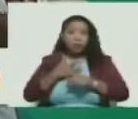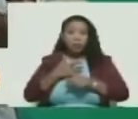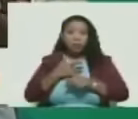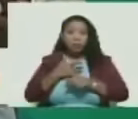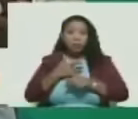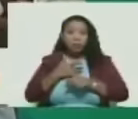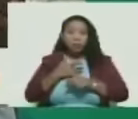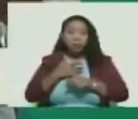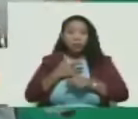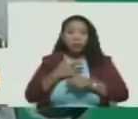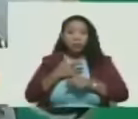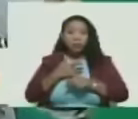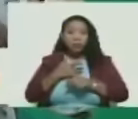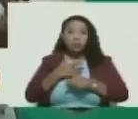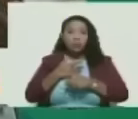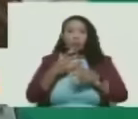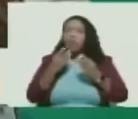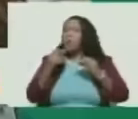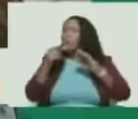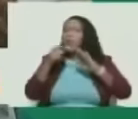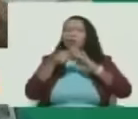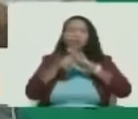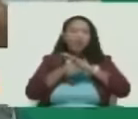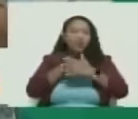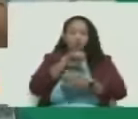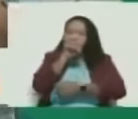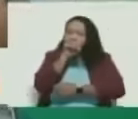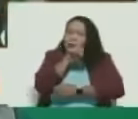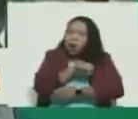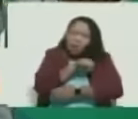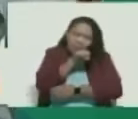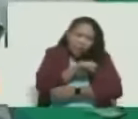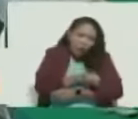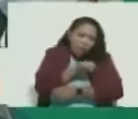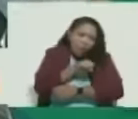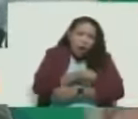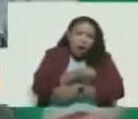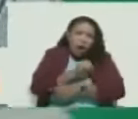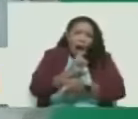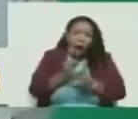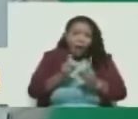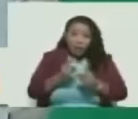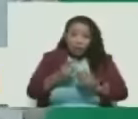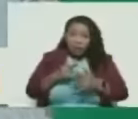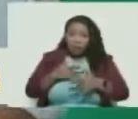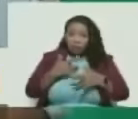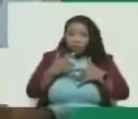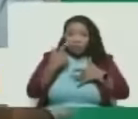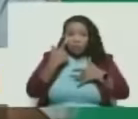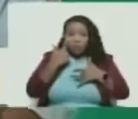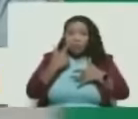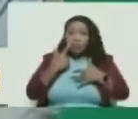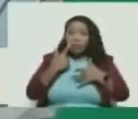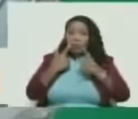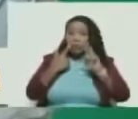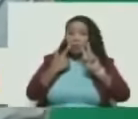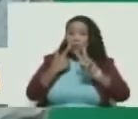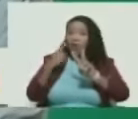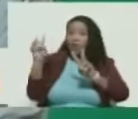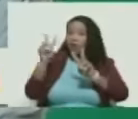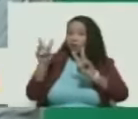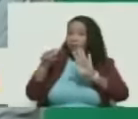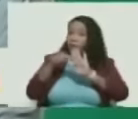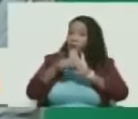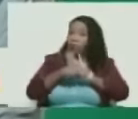sentimiento profundo, que nos saca hasta las lágrimas solamente de ver la Venezuela